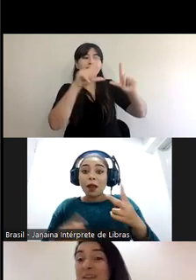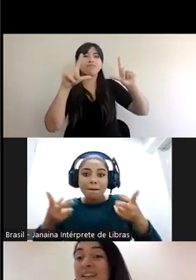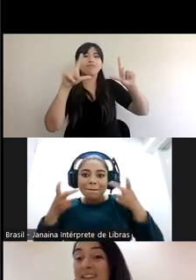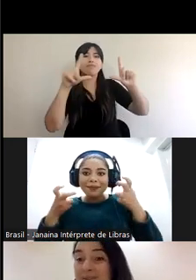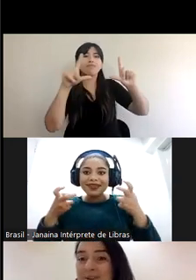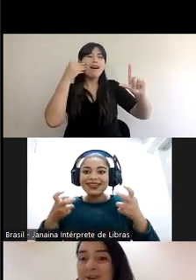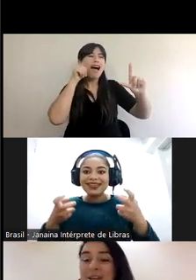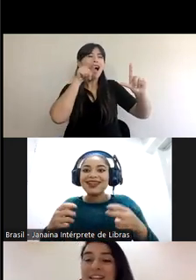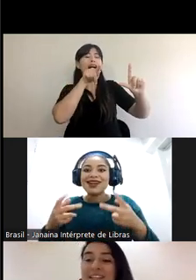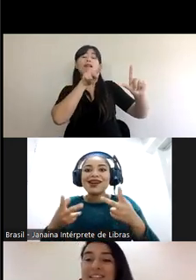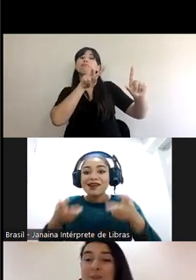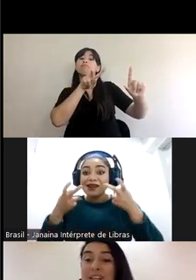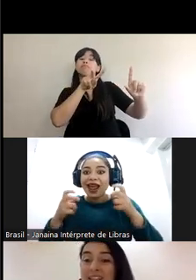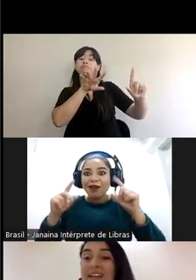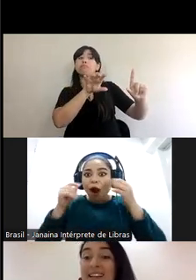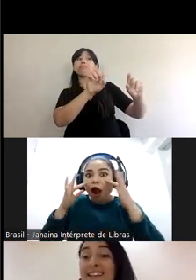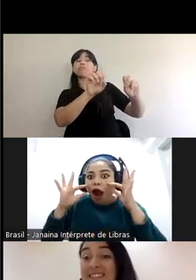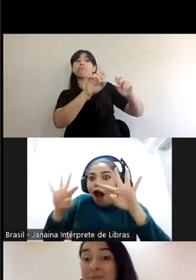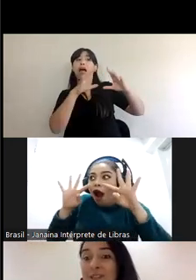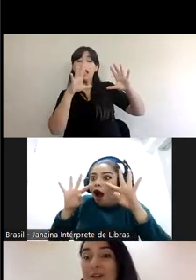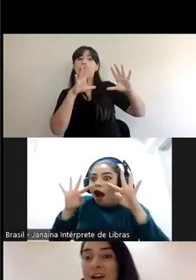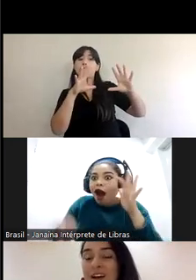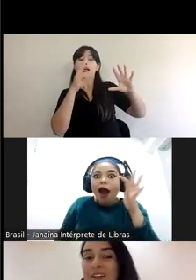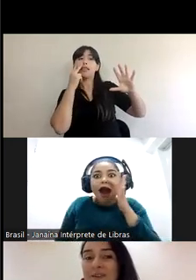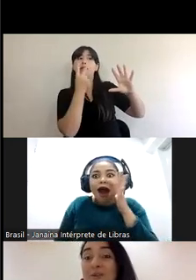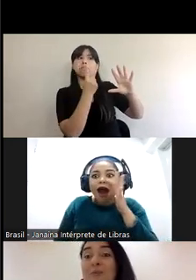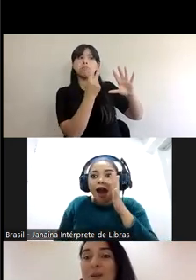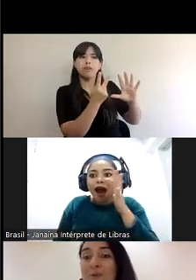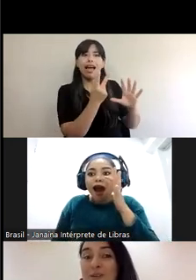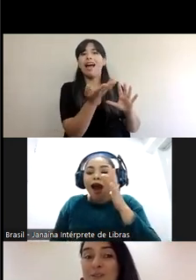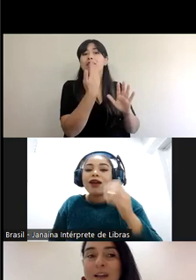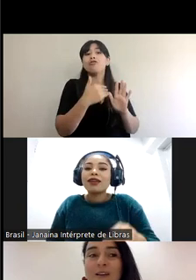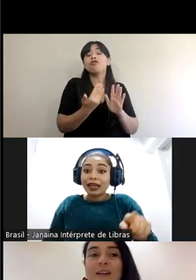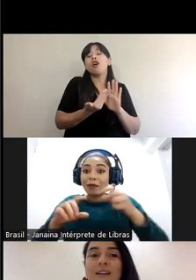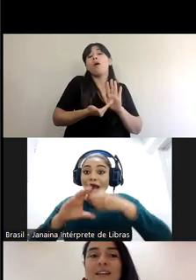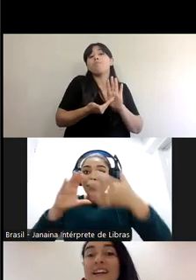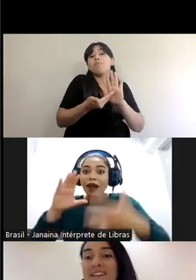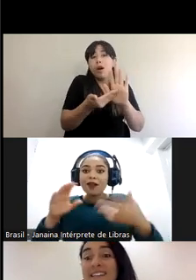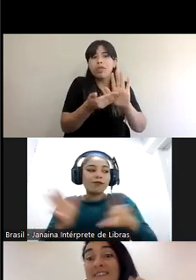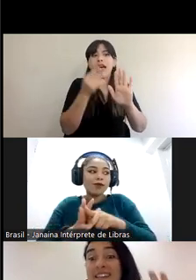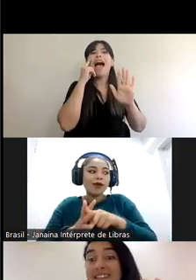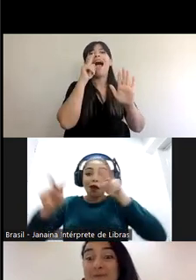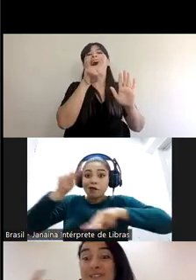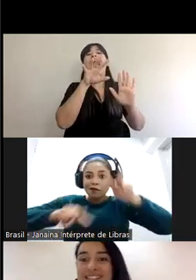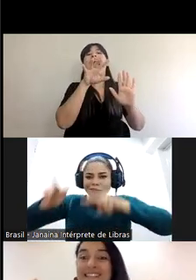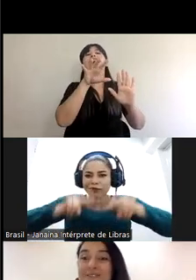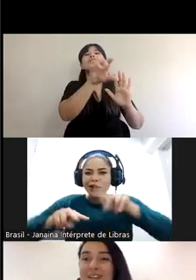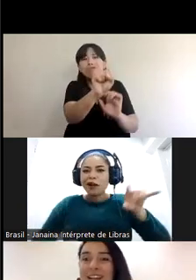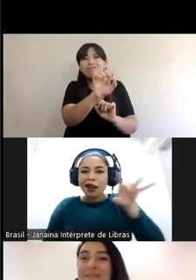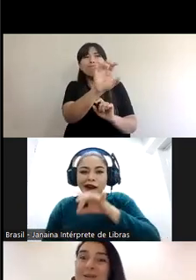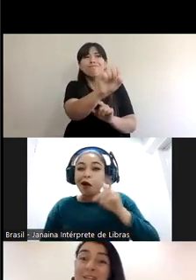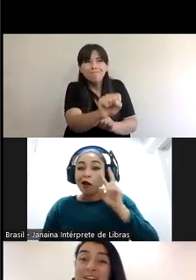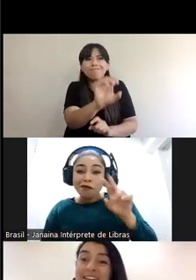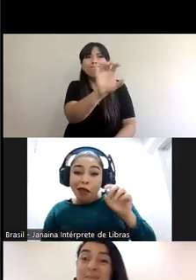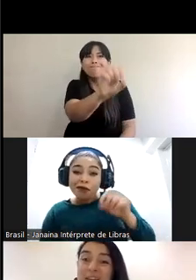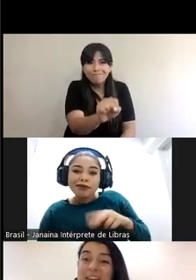bien llamativo y que se pudiese caracterizar nuestro programa audiovisual y que cada vez que se viera y se escuchase eso,